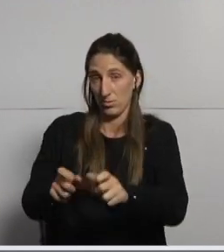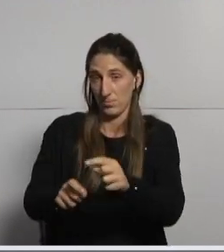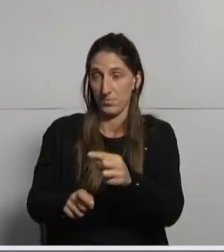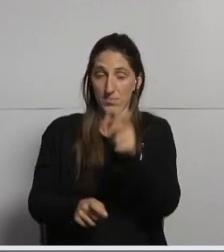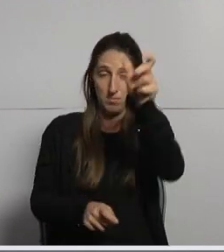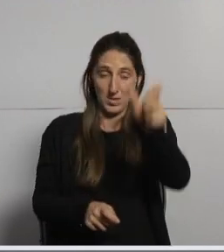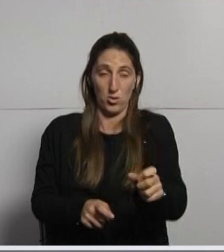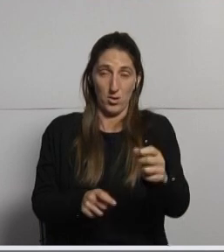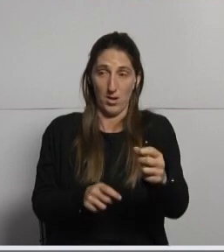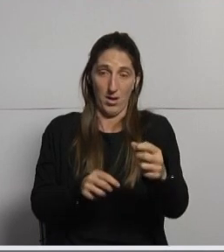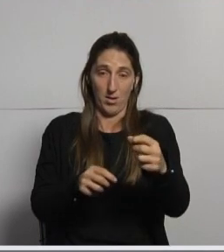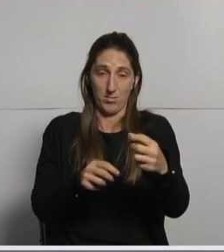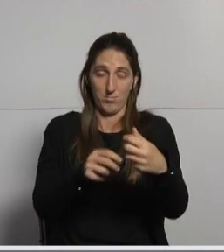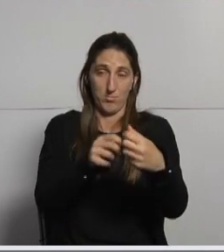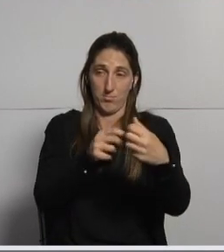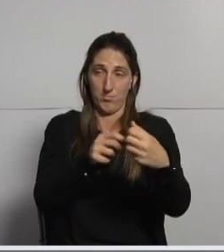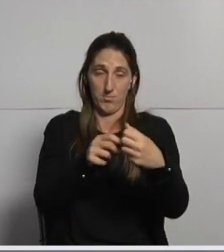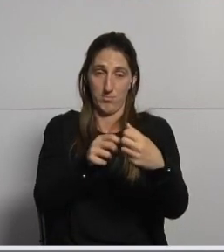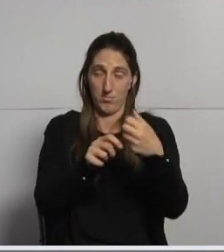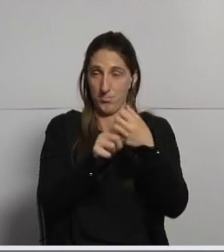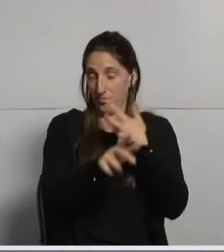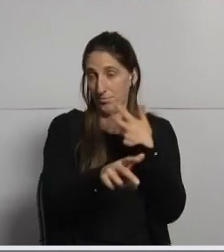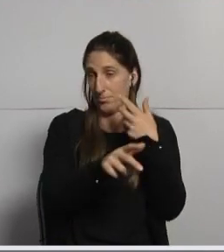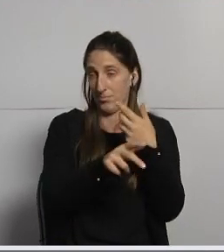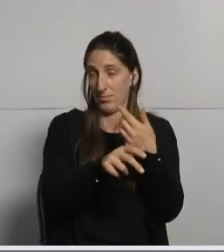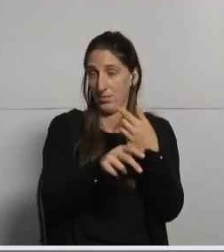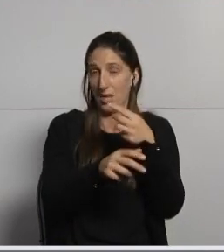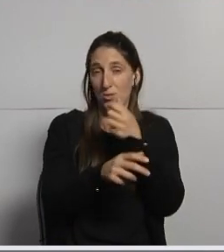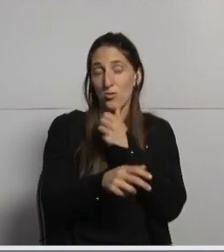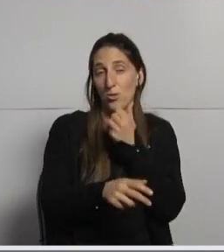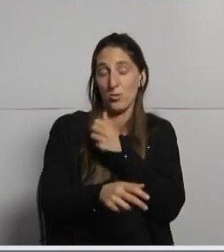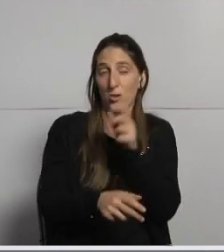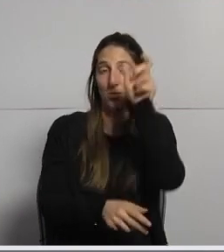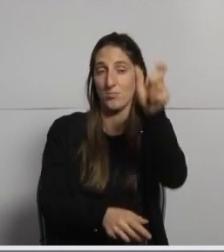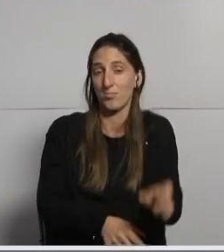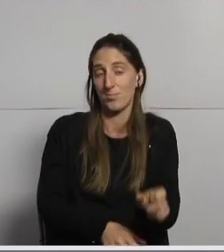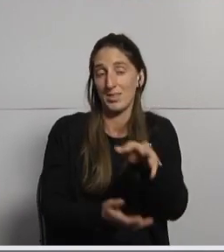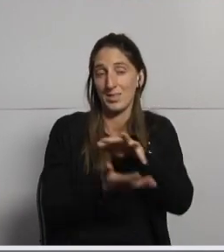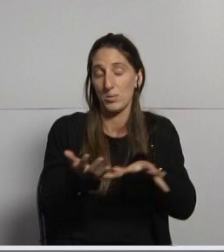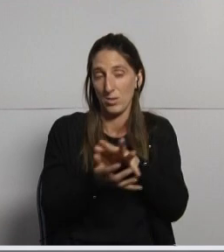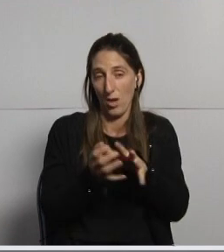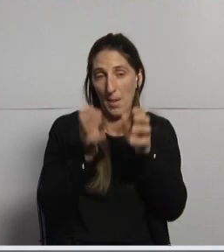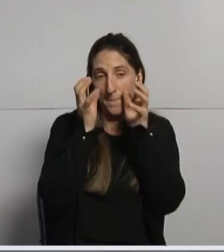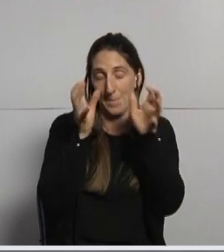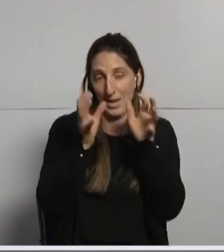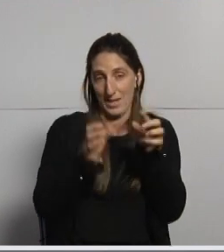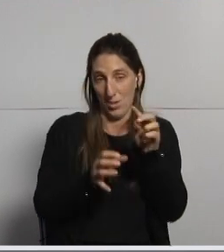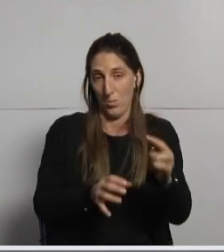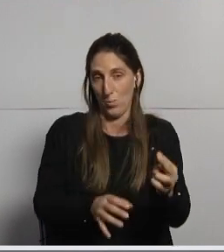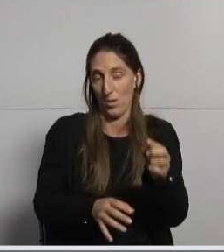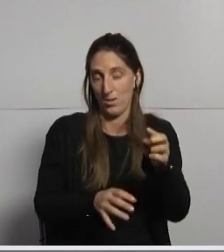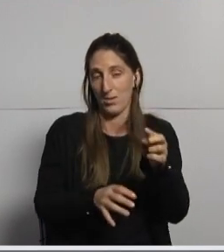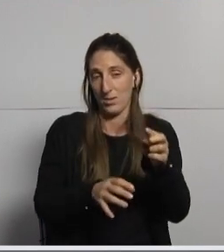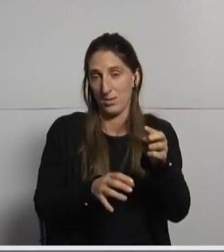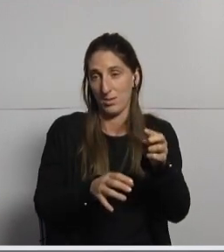asistente virtual, se entrenó la solución para identificar situaciones de riesgo donde los